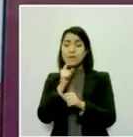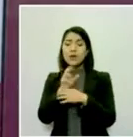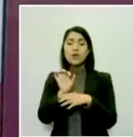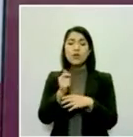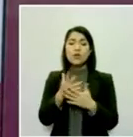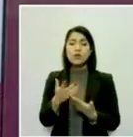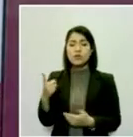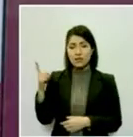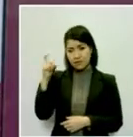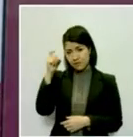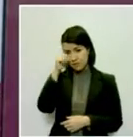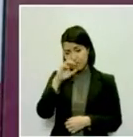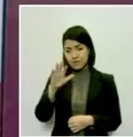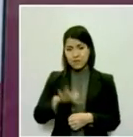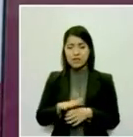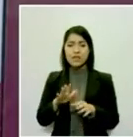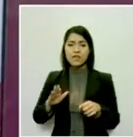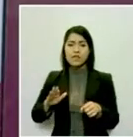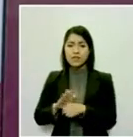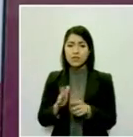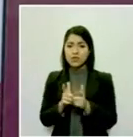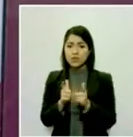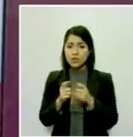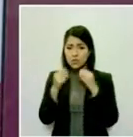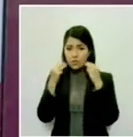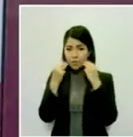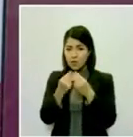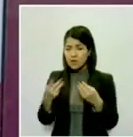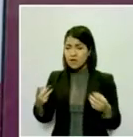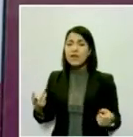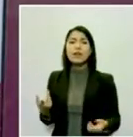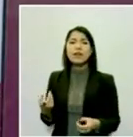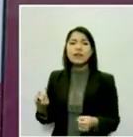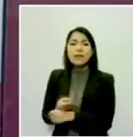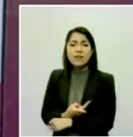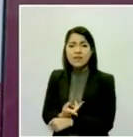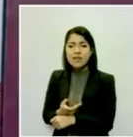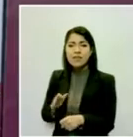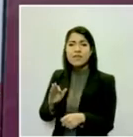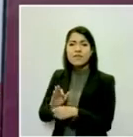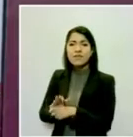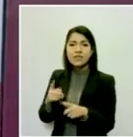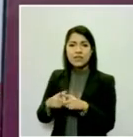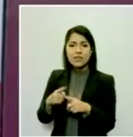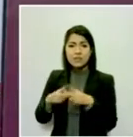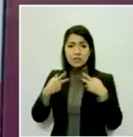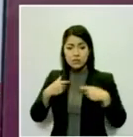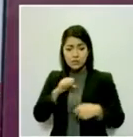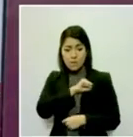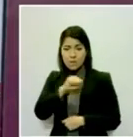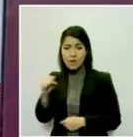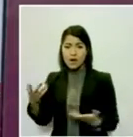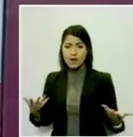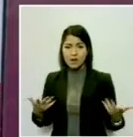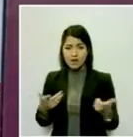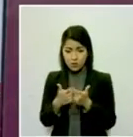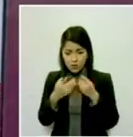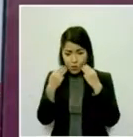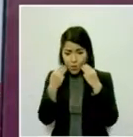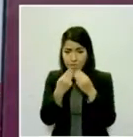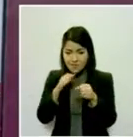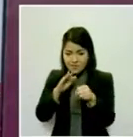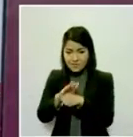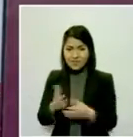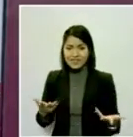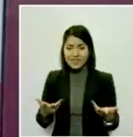Quien defienda grupos armados está defendiendo la delincuencia. Quien defiende barricadas está defendiendo la delincuencia.